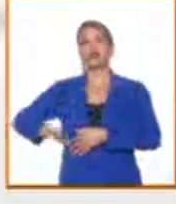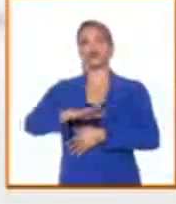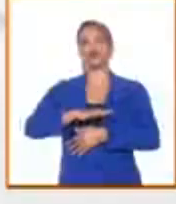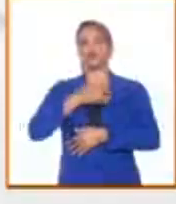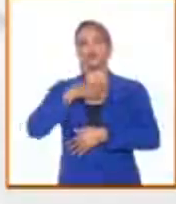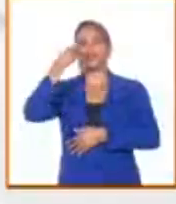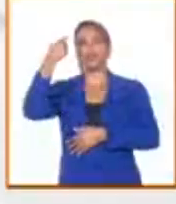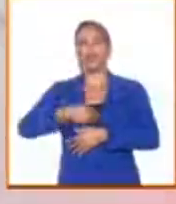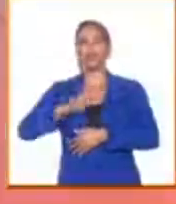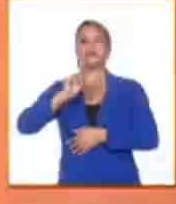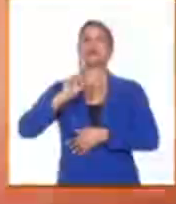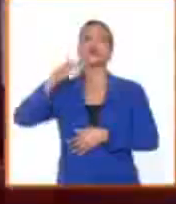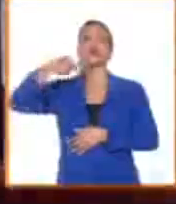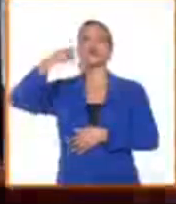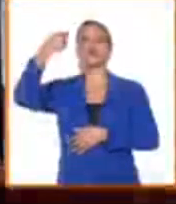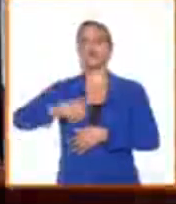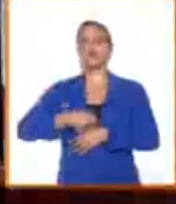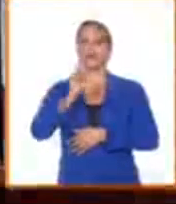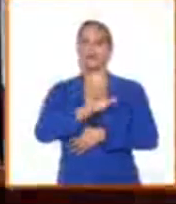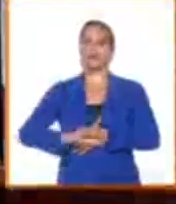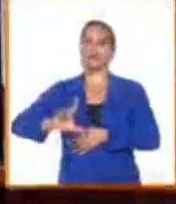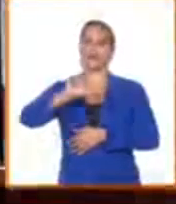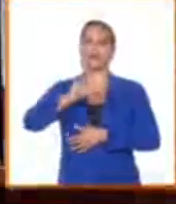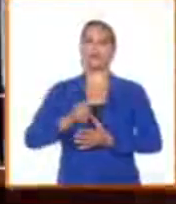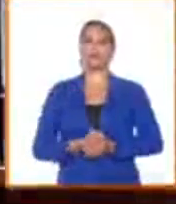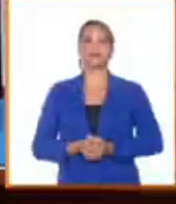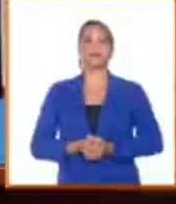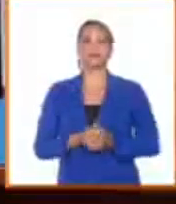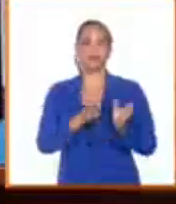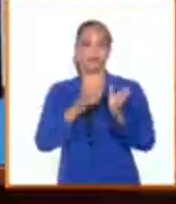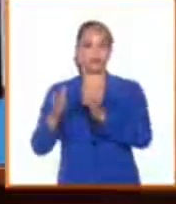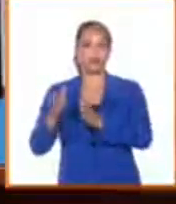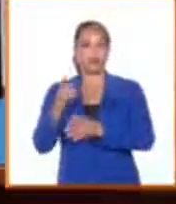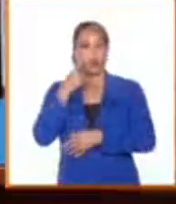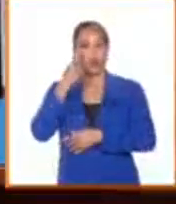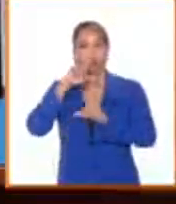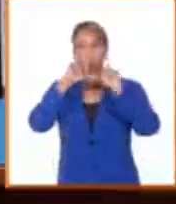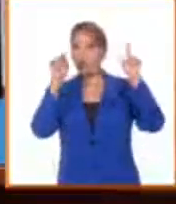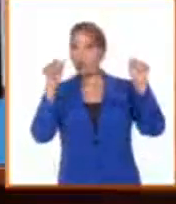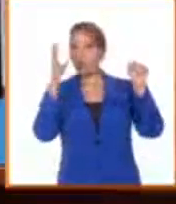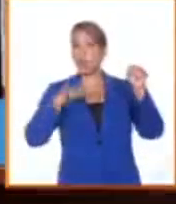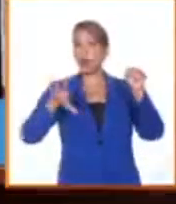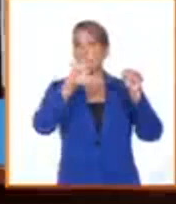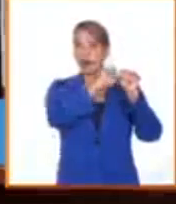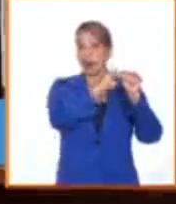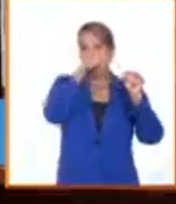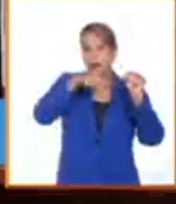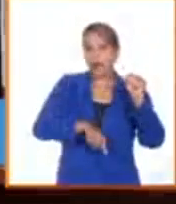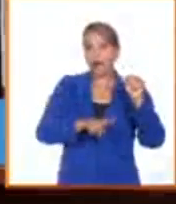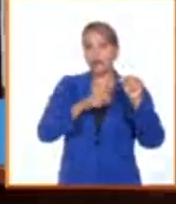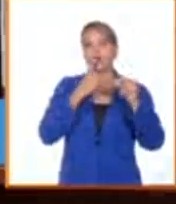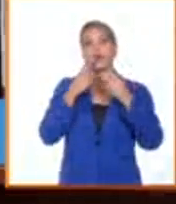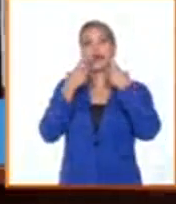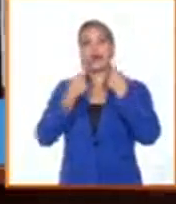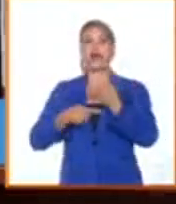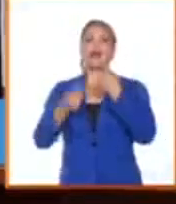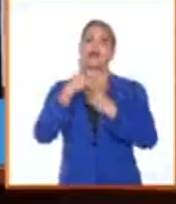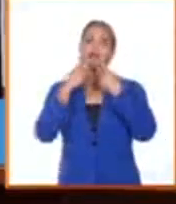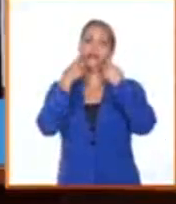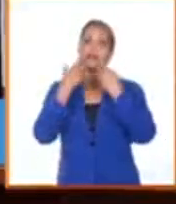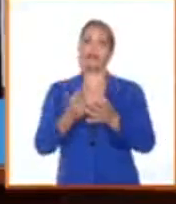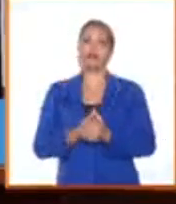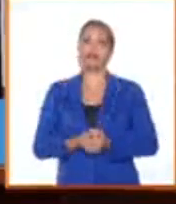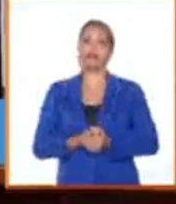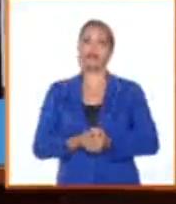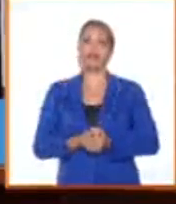y justicia social. Si miramos Cuba hoy, es mucho más necesaria porque no hemos tenido hasta